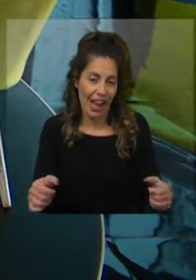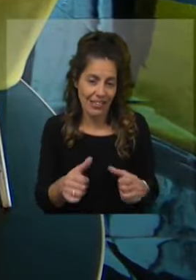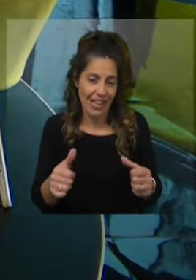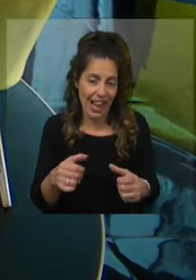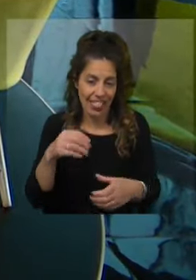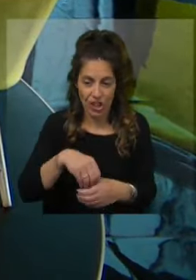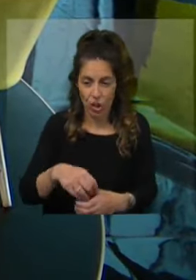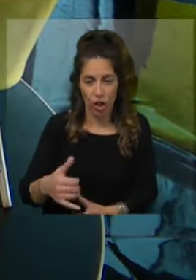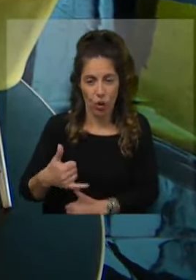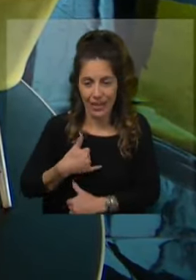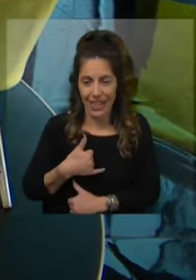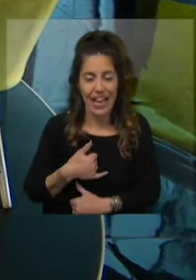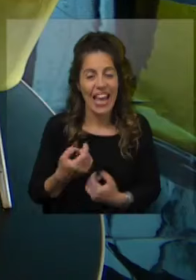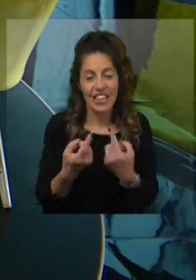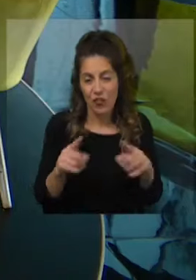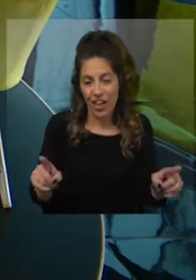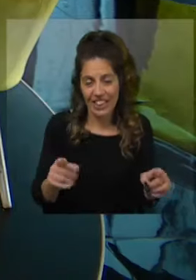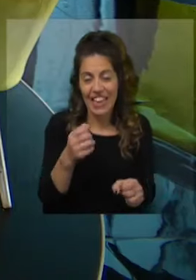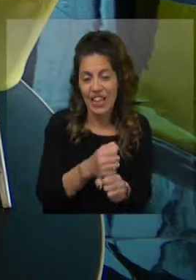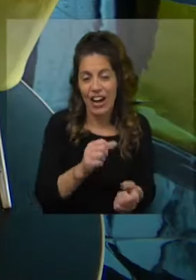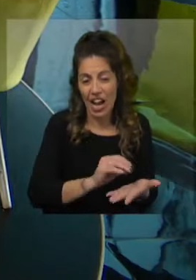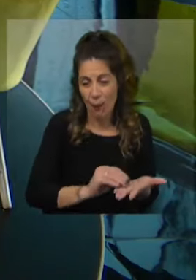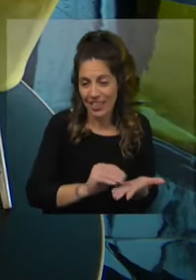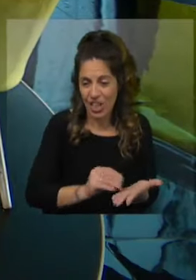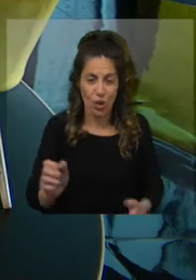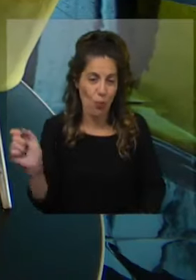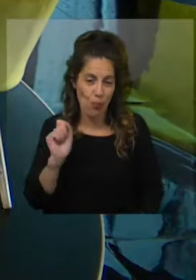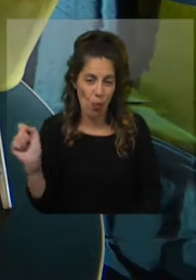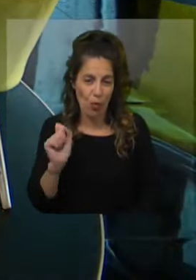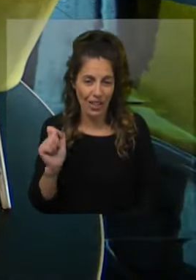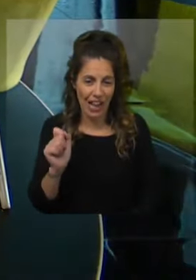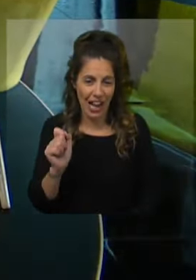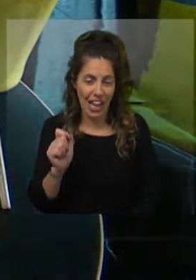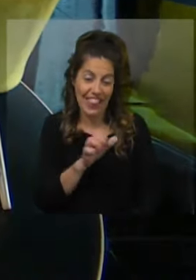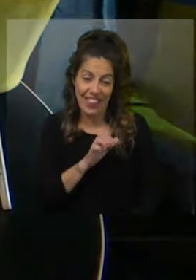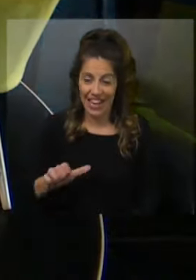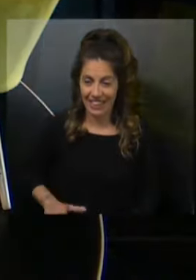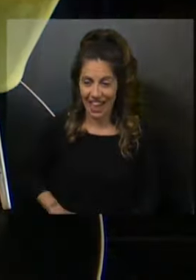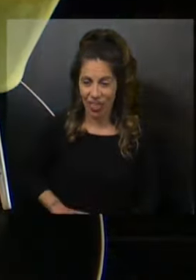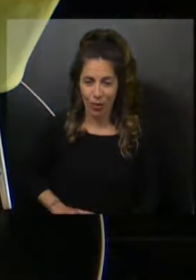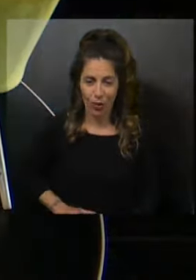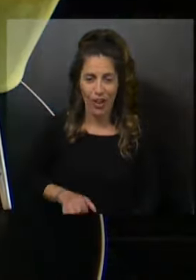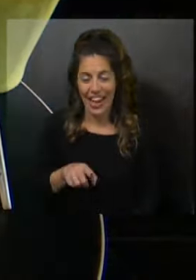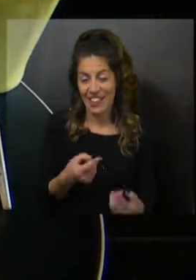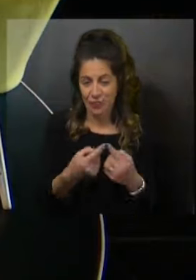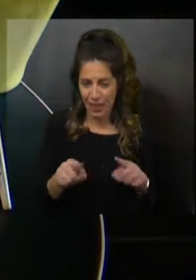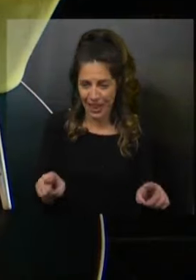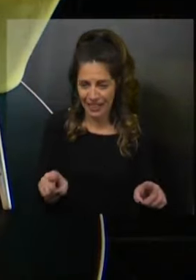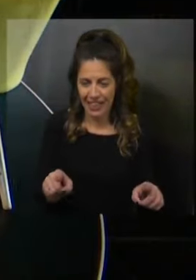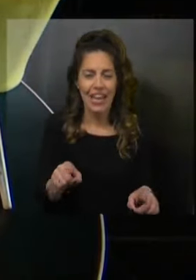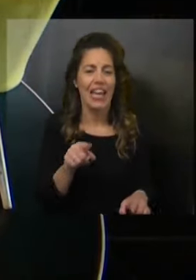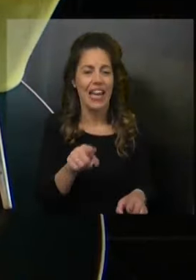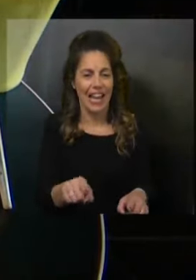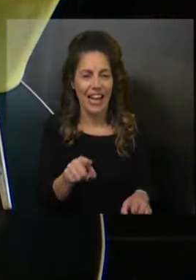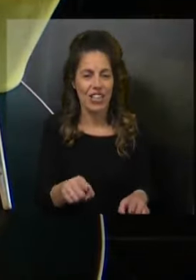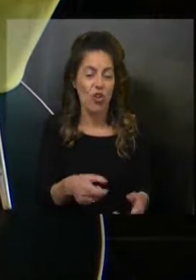es trabajar en la administración pública desde el estado central por ejemplo entonces me parece que eso fue